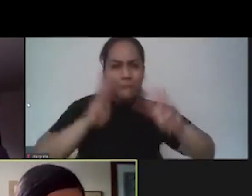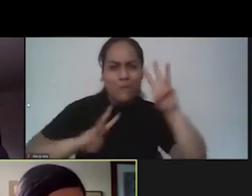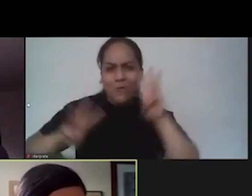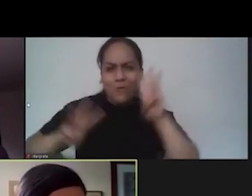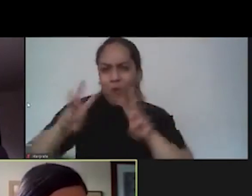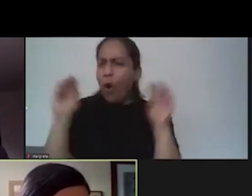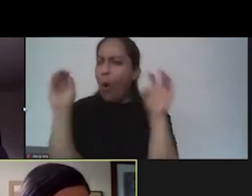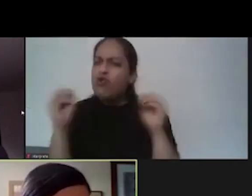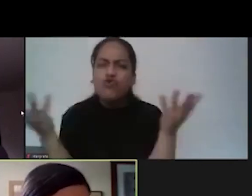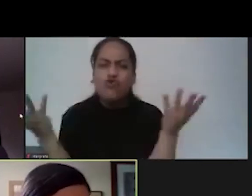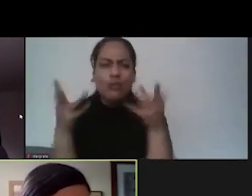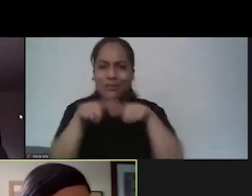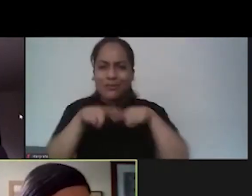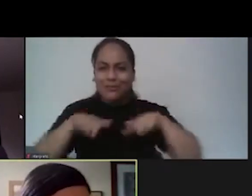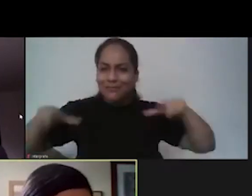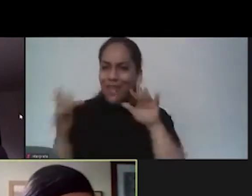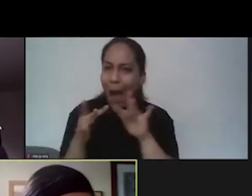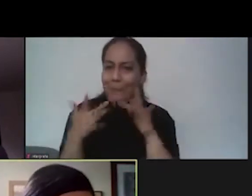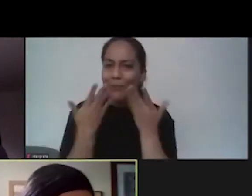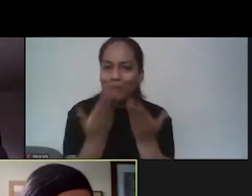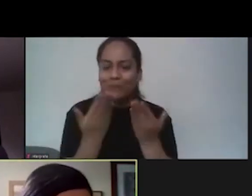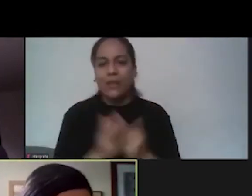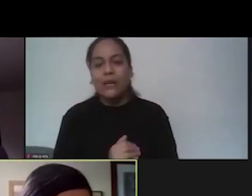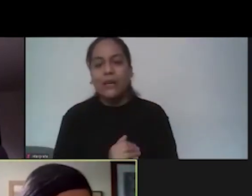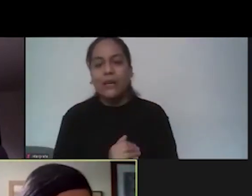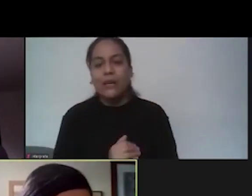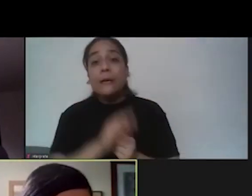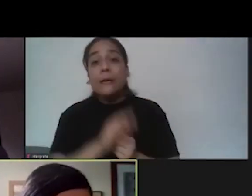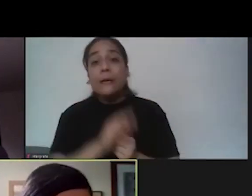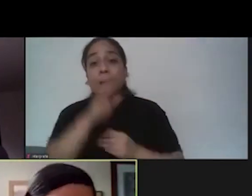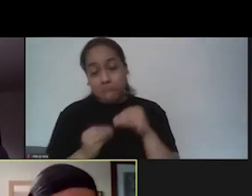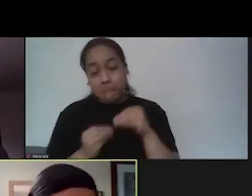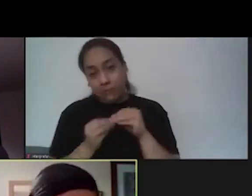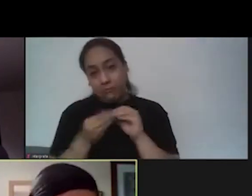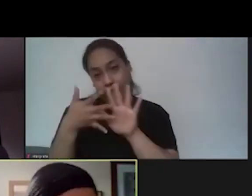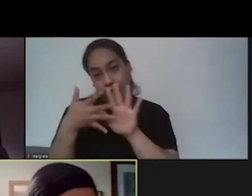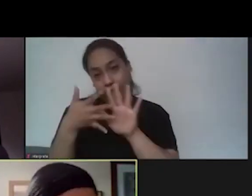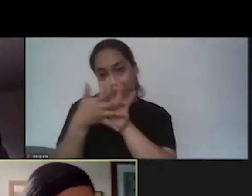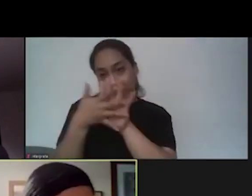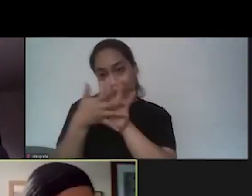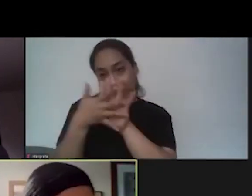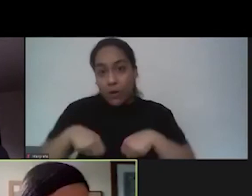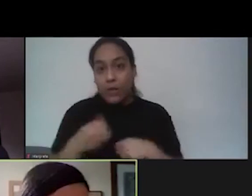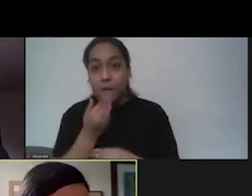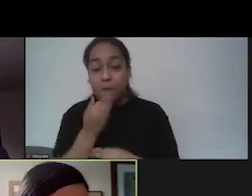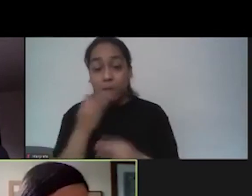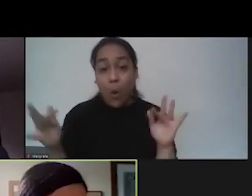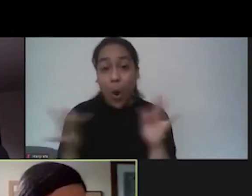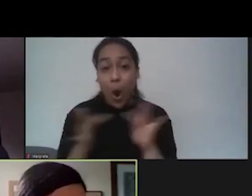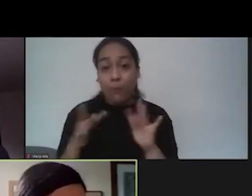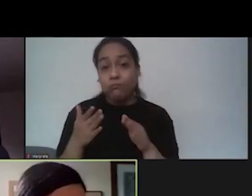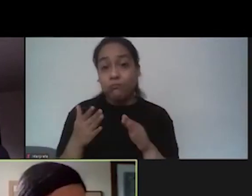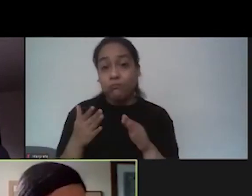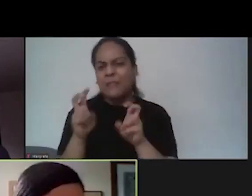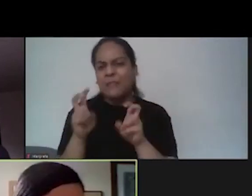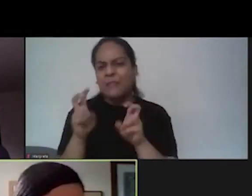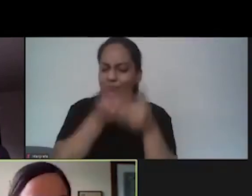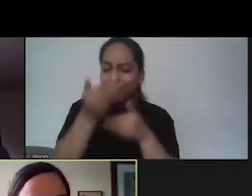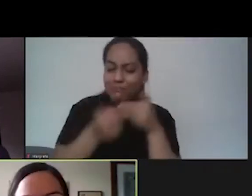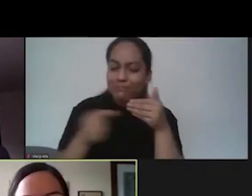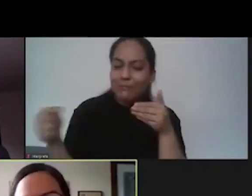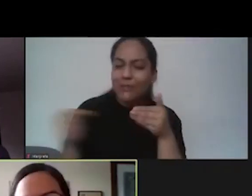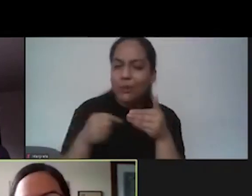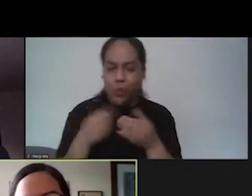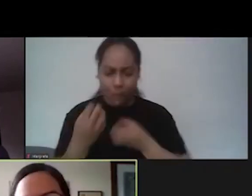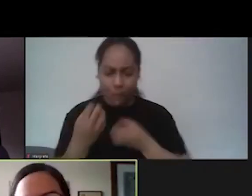presentar. Y también de pronto, bueno, aunque sí va a tener relación también nuevamente con el proceso de creación, si